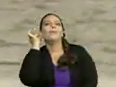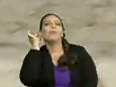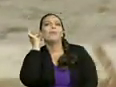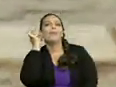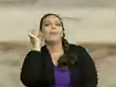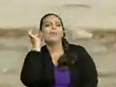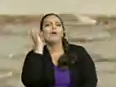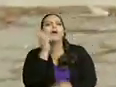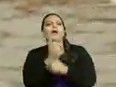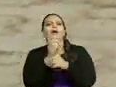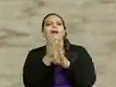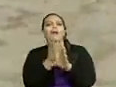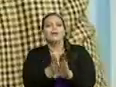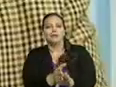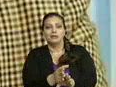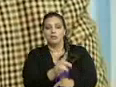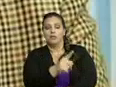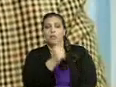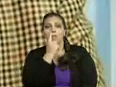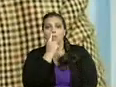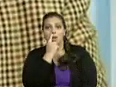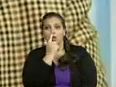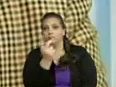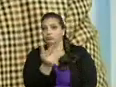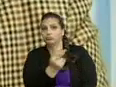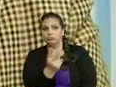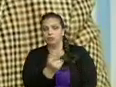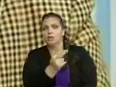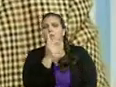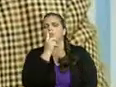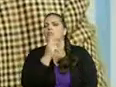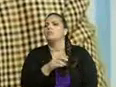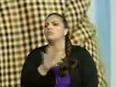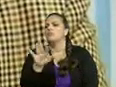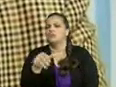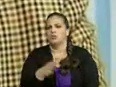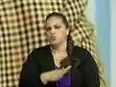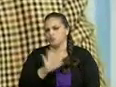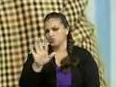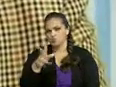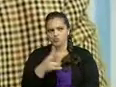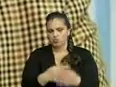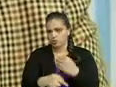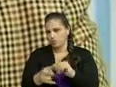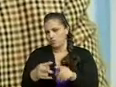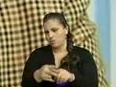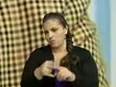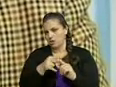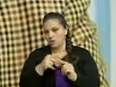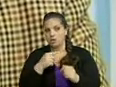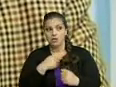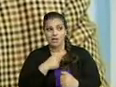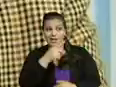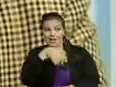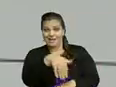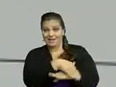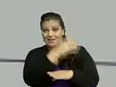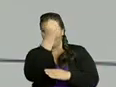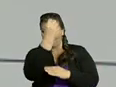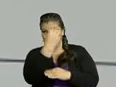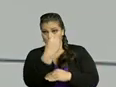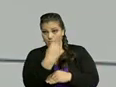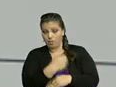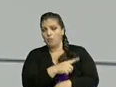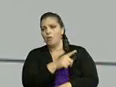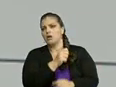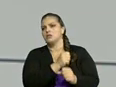mayores ingresos económicos. Vendían caramelos en determinados semáforos de la ciudad y los tenía, por ejemplo, hasta las